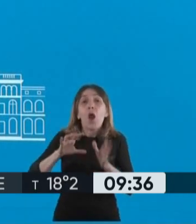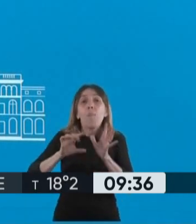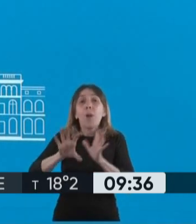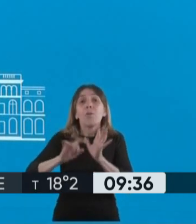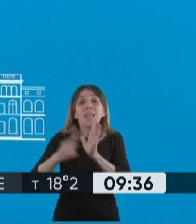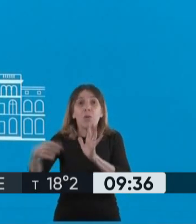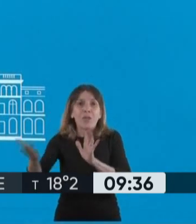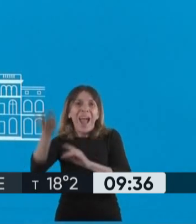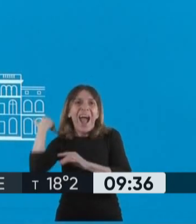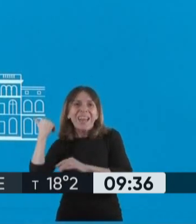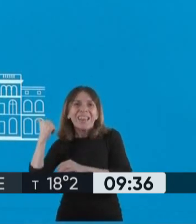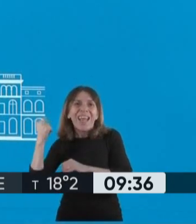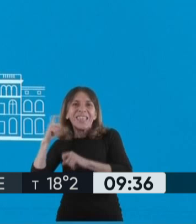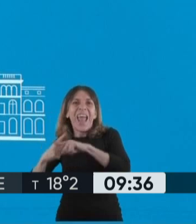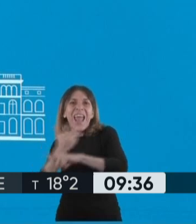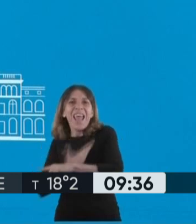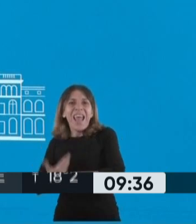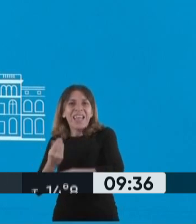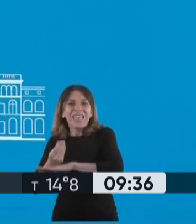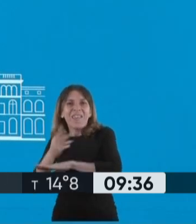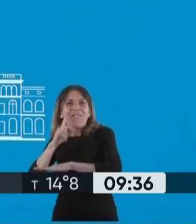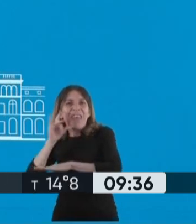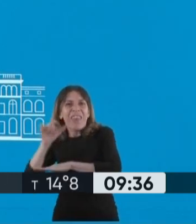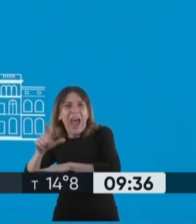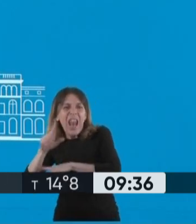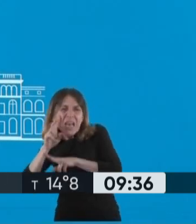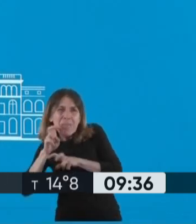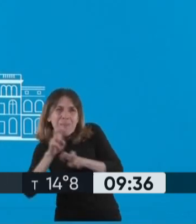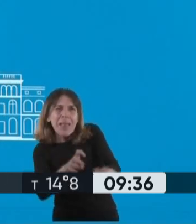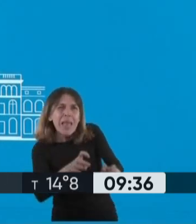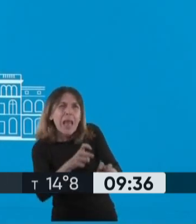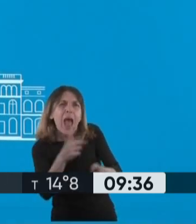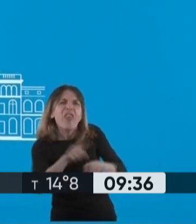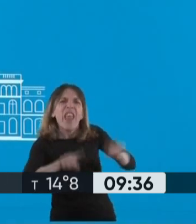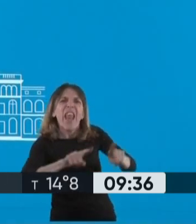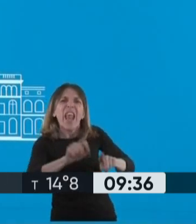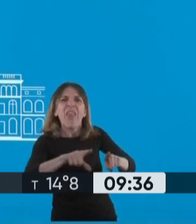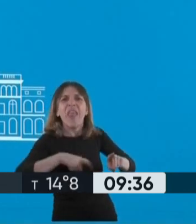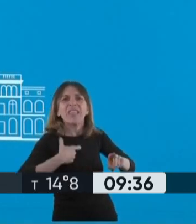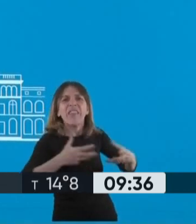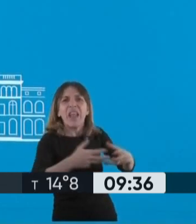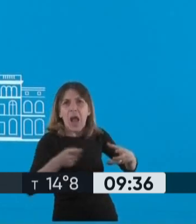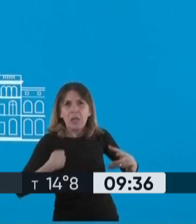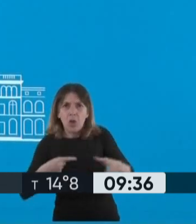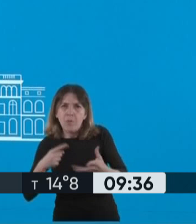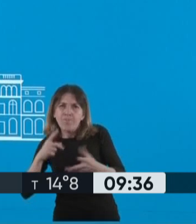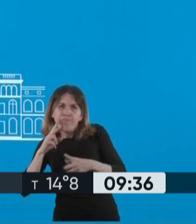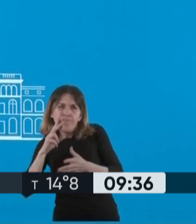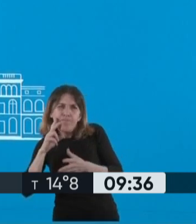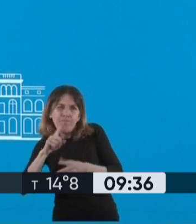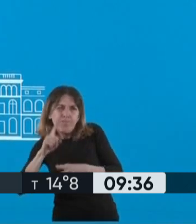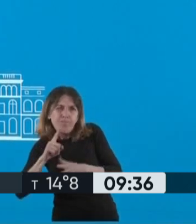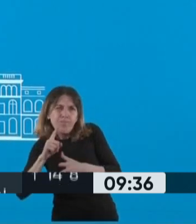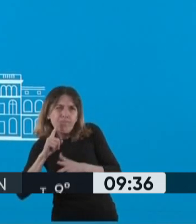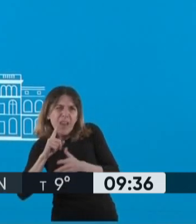lo ejercía María Eugenia Vidal sobre dirigentes sindicales. Así que en todas las cuestiones que tienen que ver con espionaje ilegal,